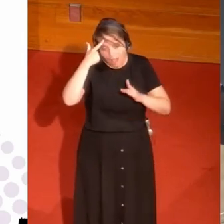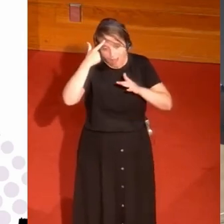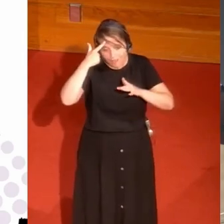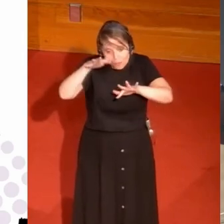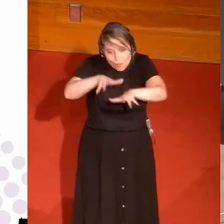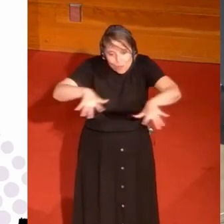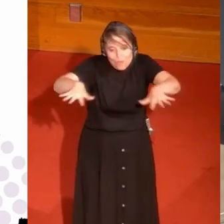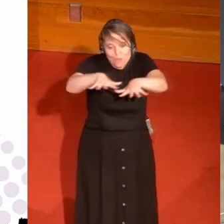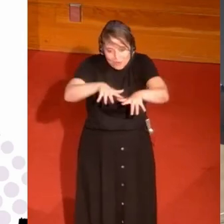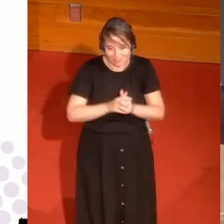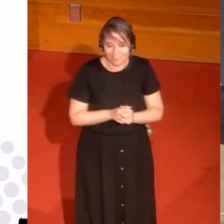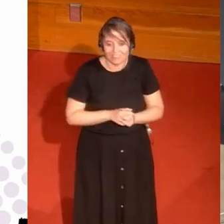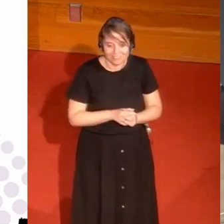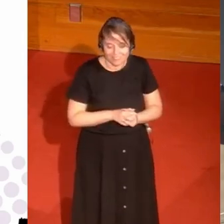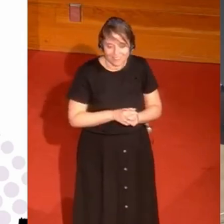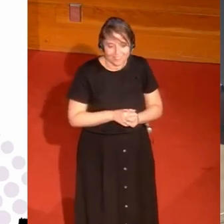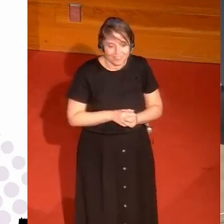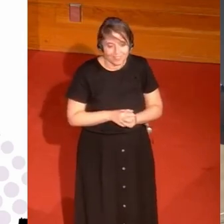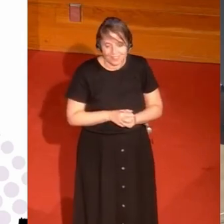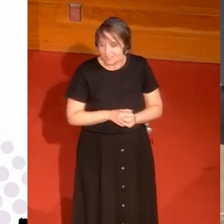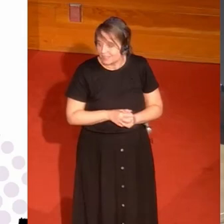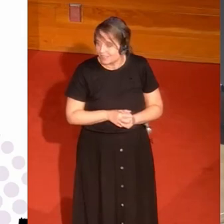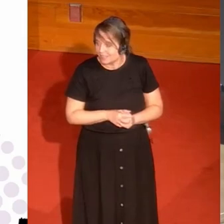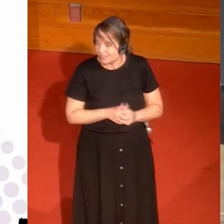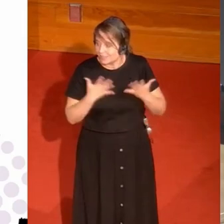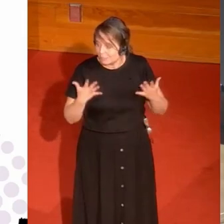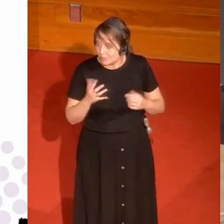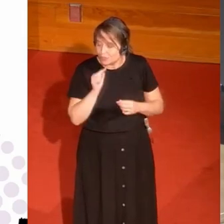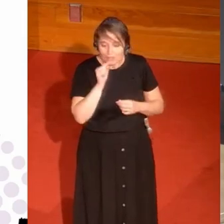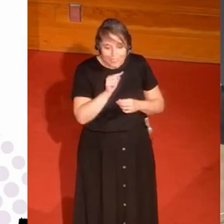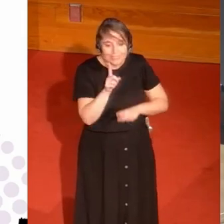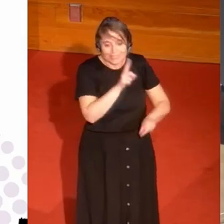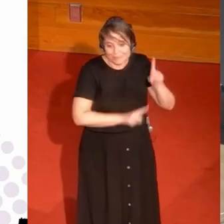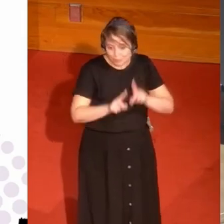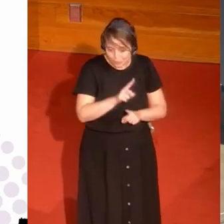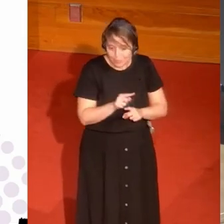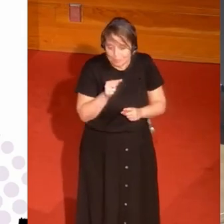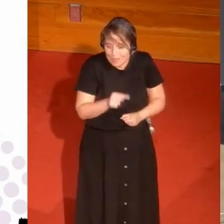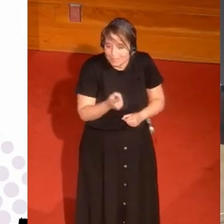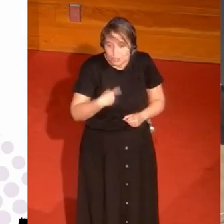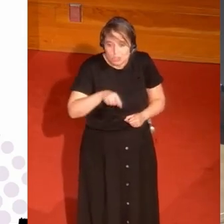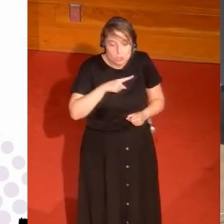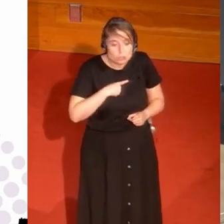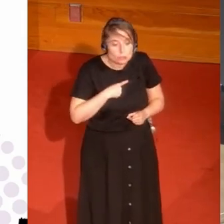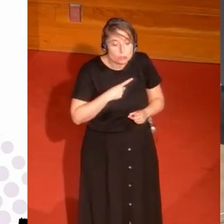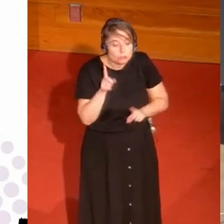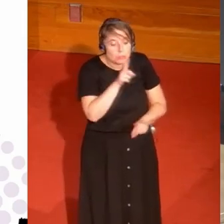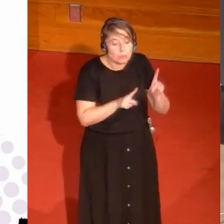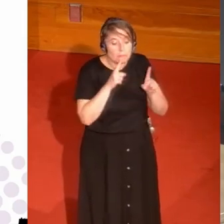ruido y hace más ruido pero vamos yo creo que es es el gran tema que que no lo estamos abordando desde un